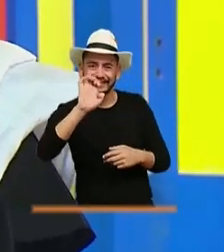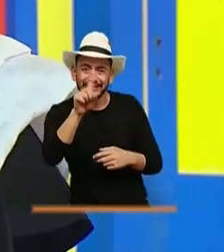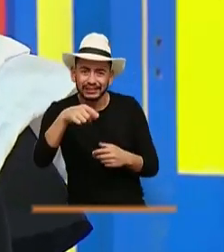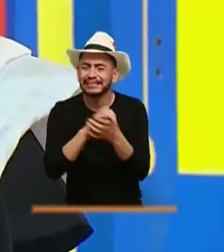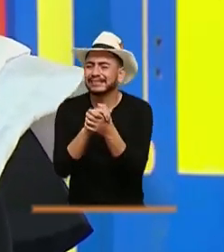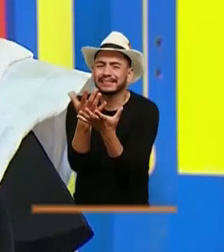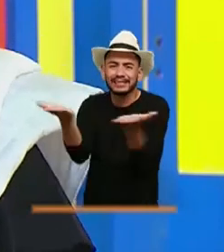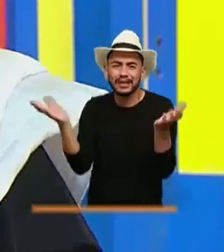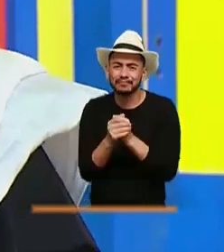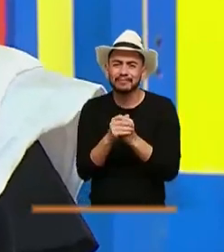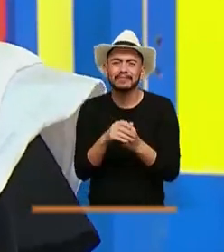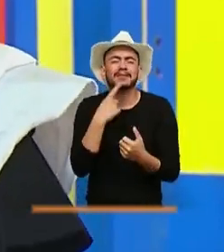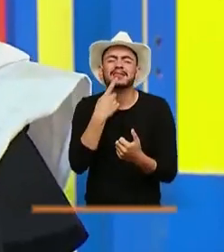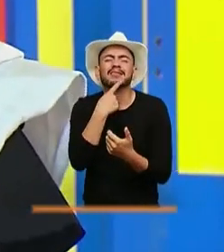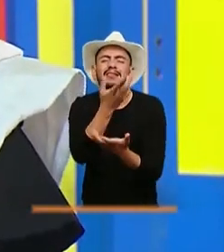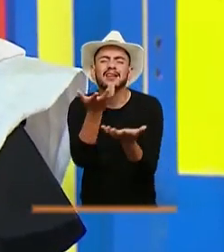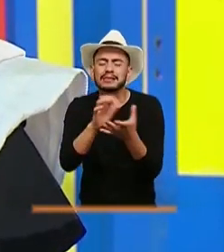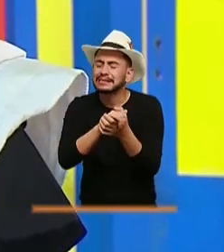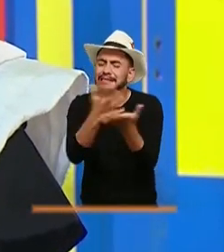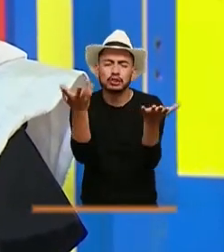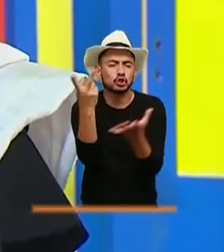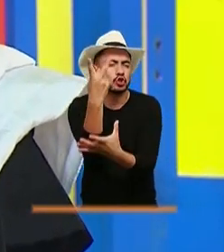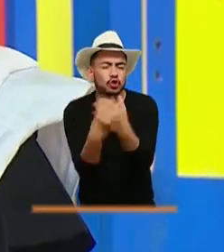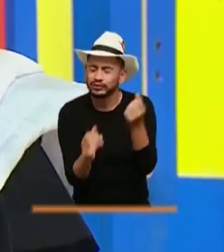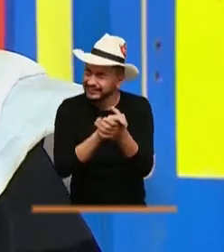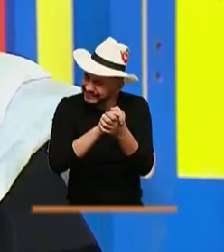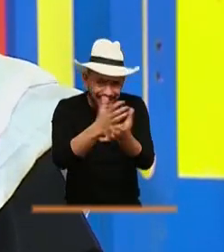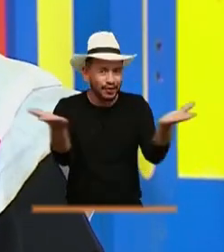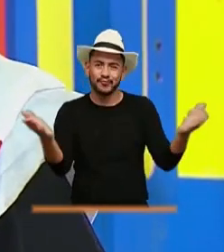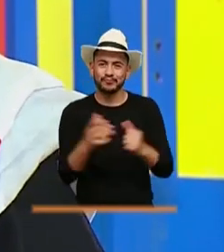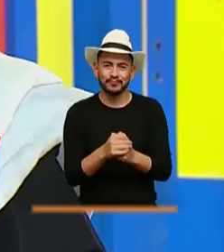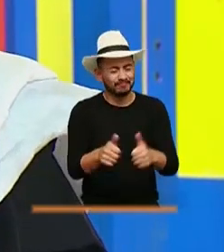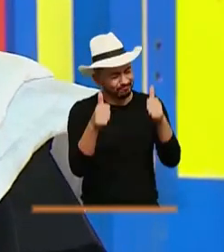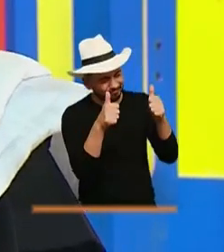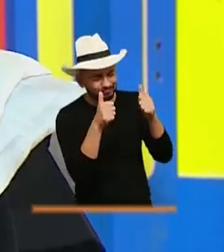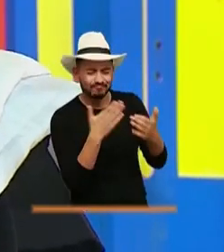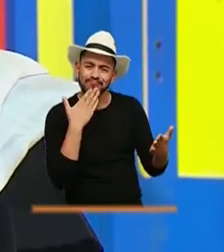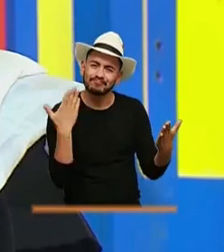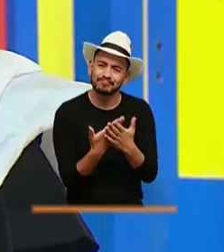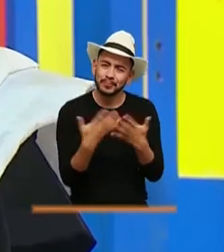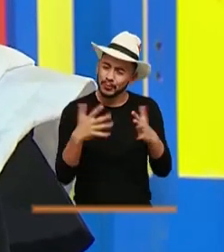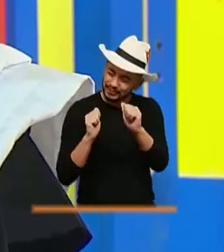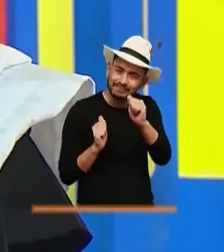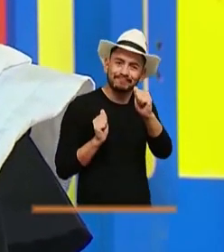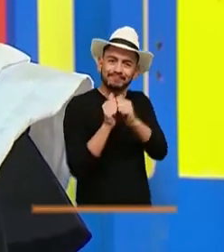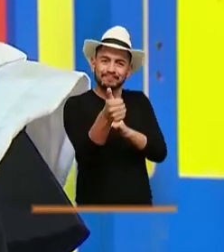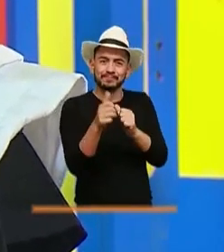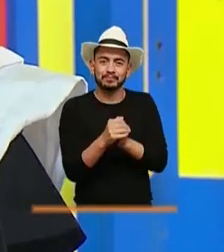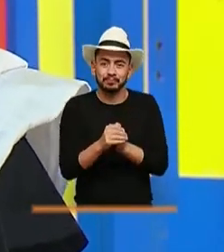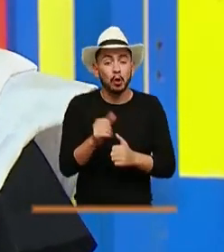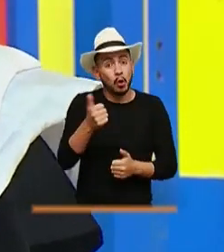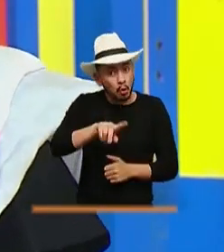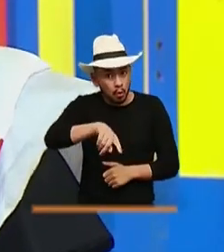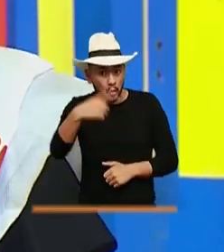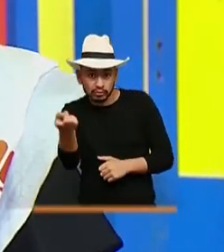dice, saludo a Aldo y a Pichingo. Pues ahí está, están entre los tres clasificados. Y saludamos entonces también a Gustavo